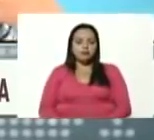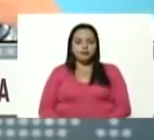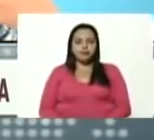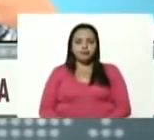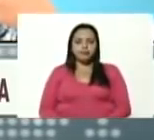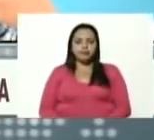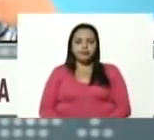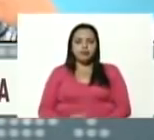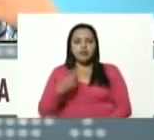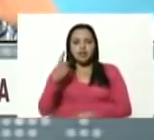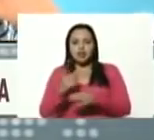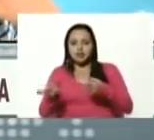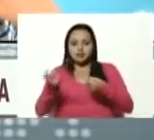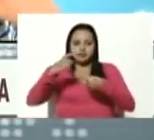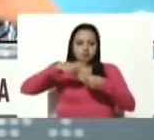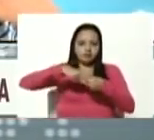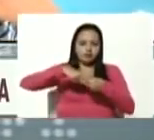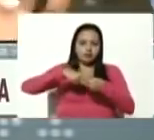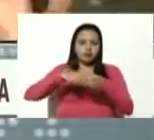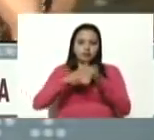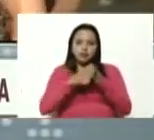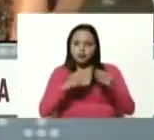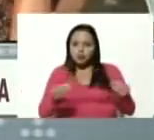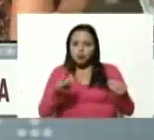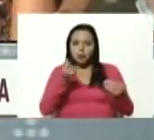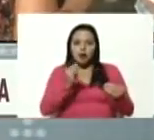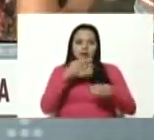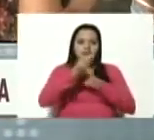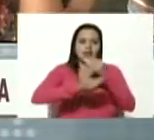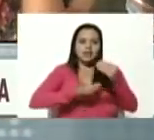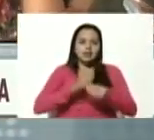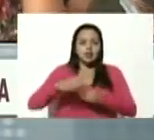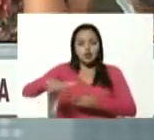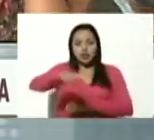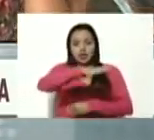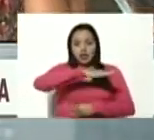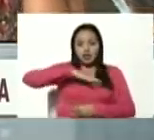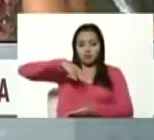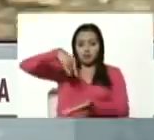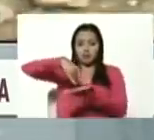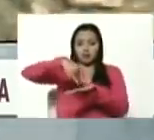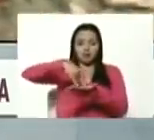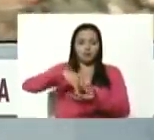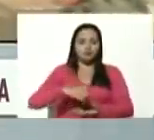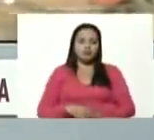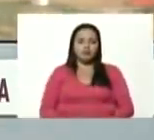deben incorporarse a todo lo que estamos haciendo en el campo de Carabobo,